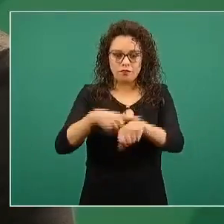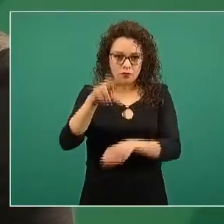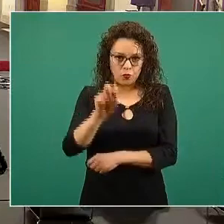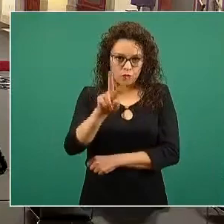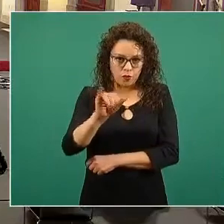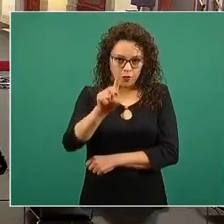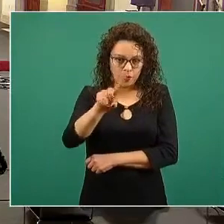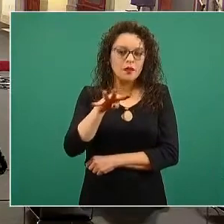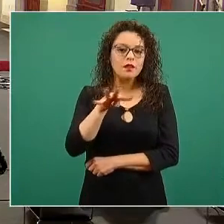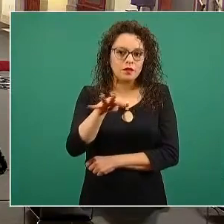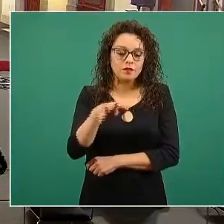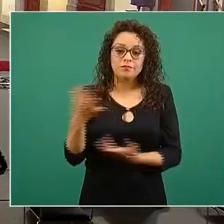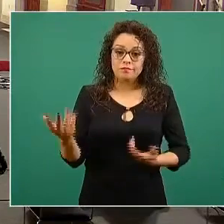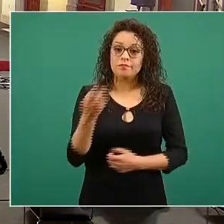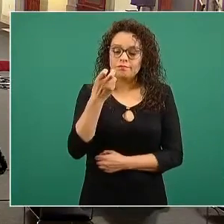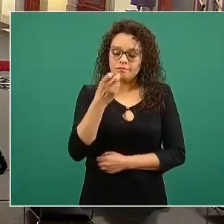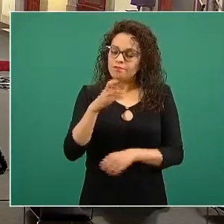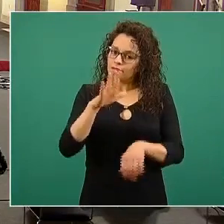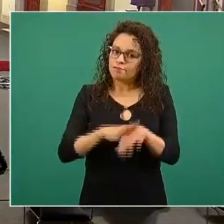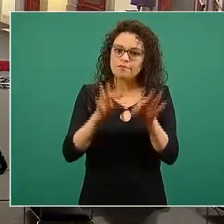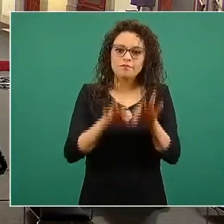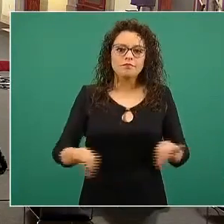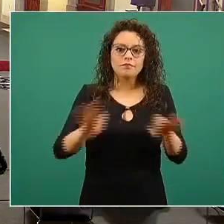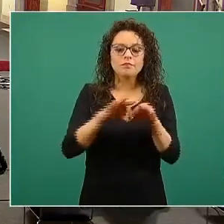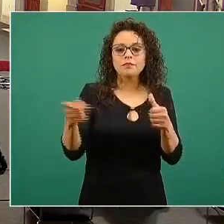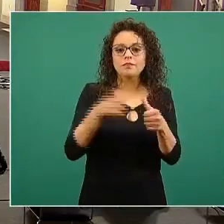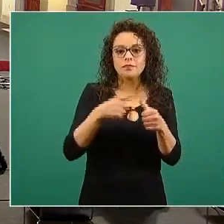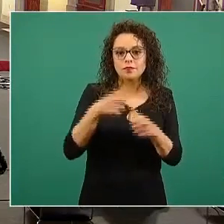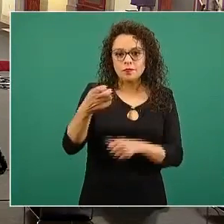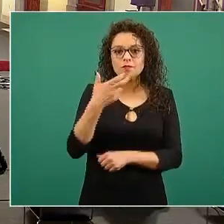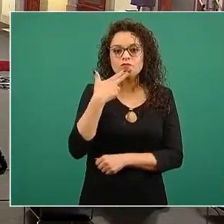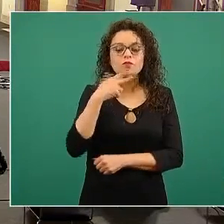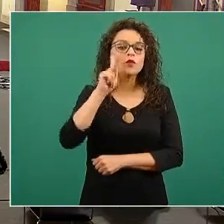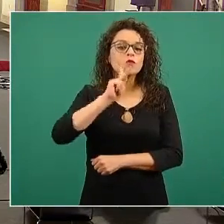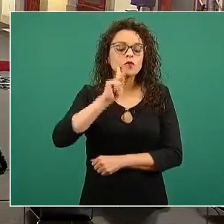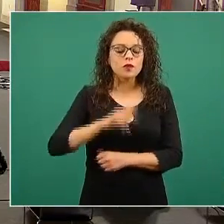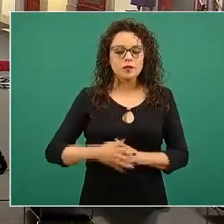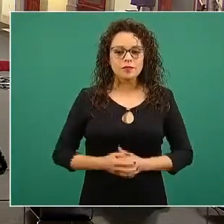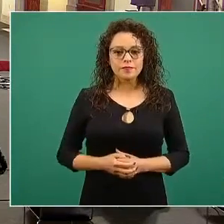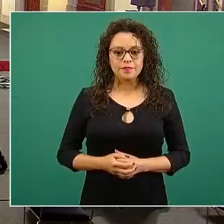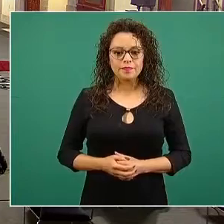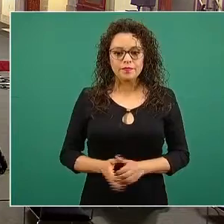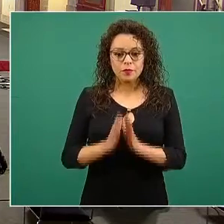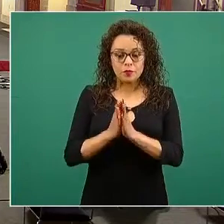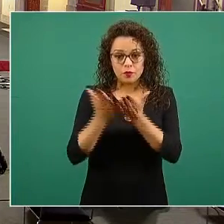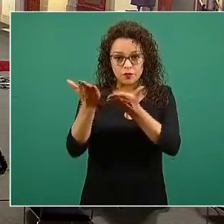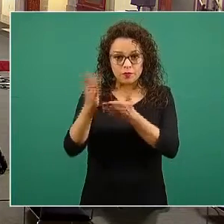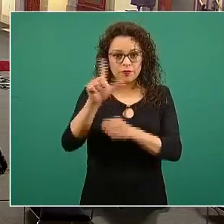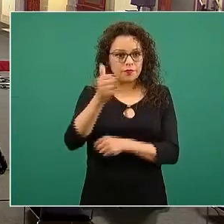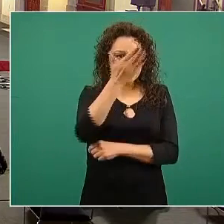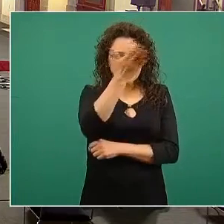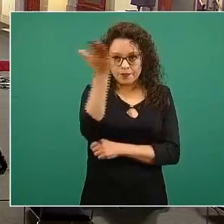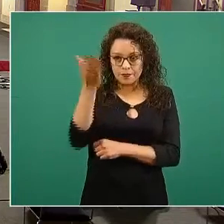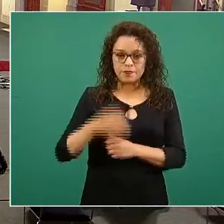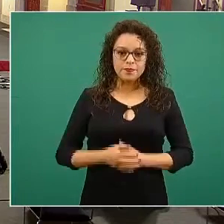COVID-19, ¿no? Entonces es la utilidad principal. Por favor, y luego vamos de estos lados.